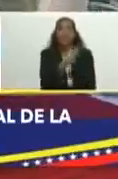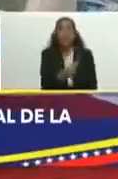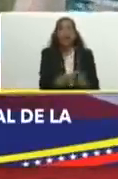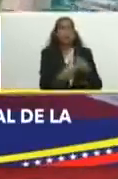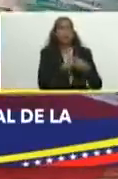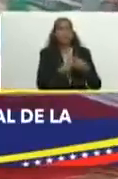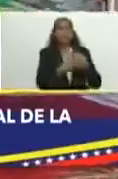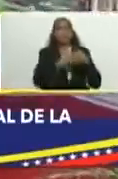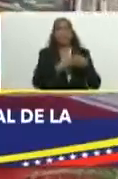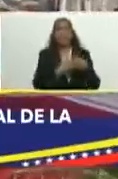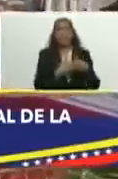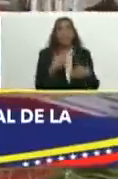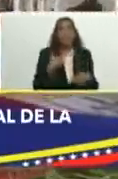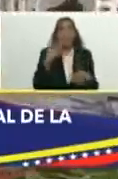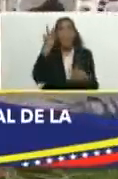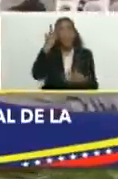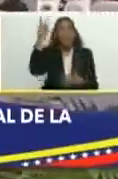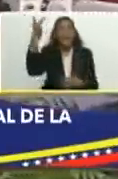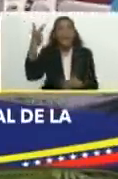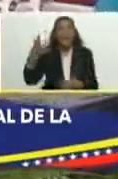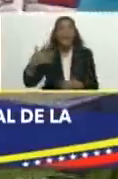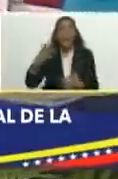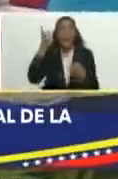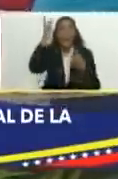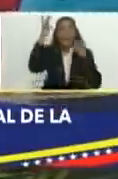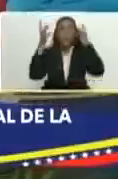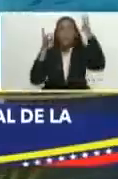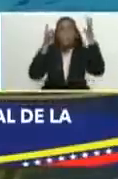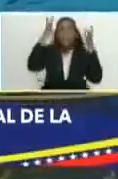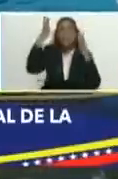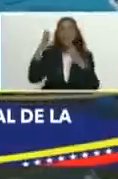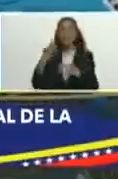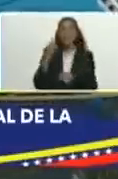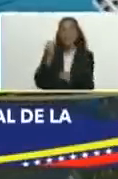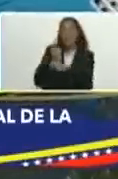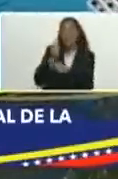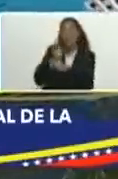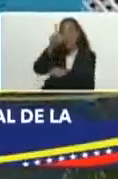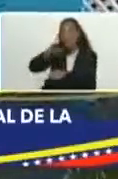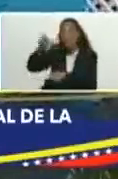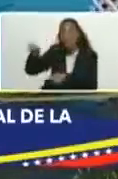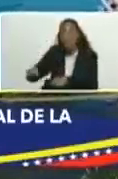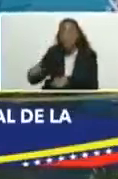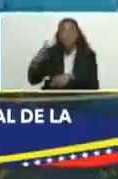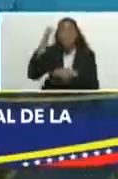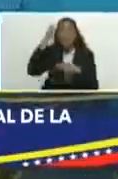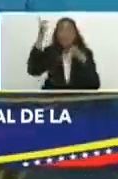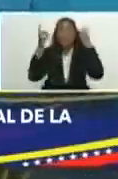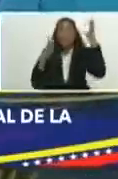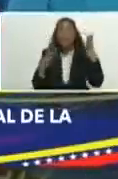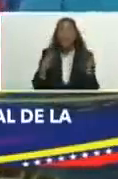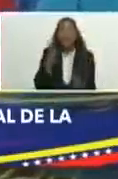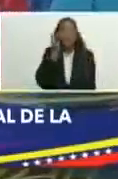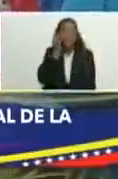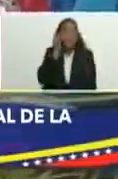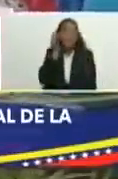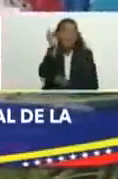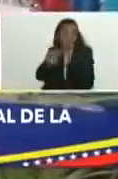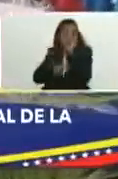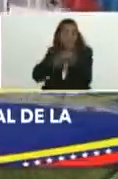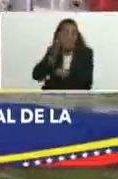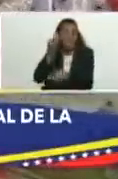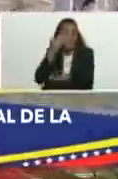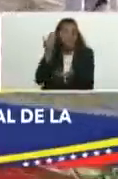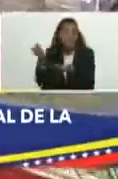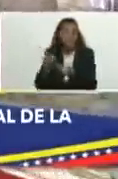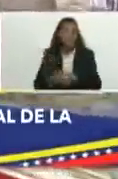pudieran producir aquí. Pero vino el ingenio, vino la creación de la clase obrera e inventó cosas como esta que la compañera podría explicarle para el caso de esta entidad de